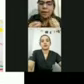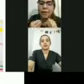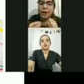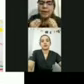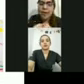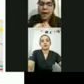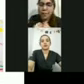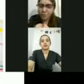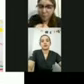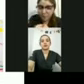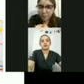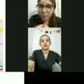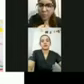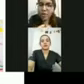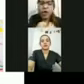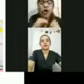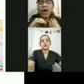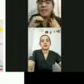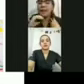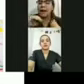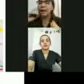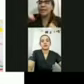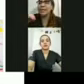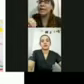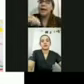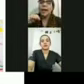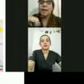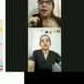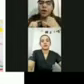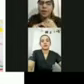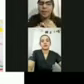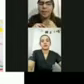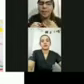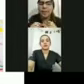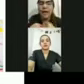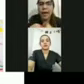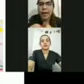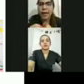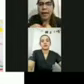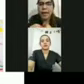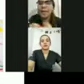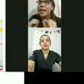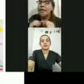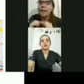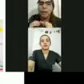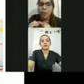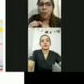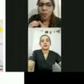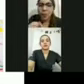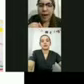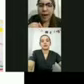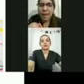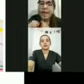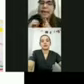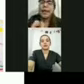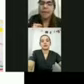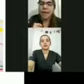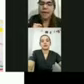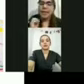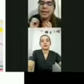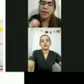que diferenciar todas aquellas categorías gramaticales, tiempos verbales